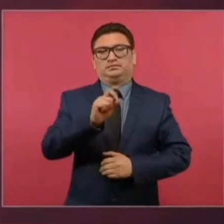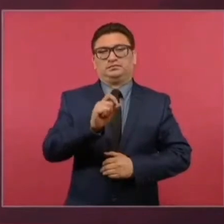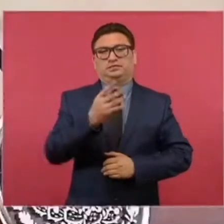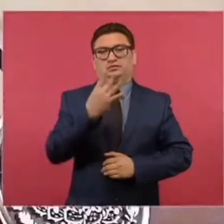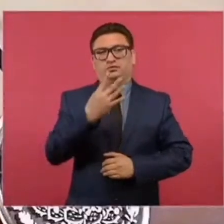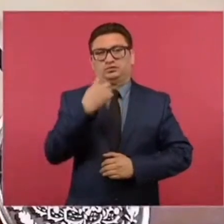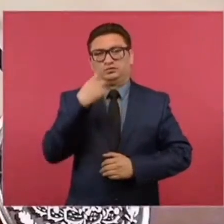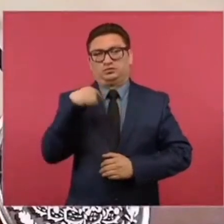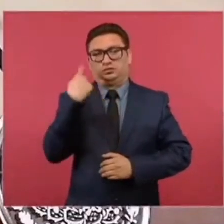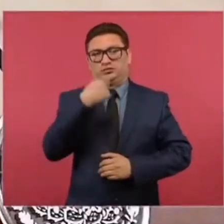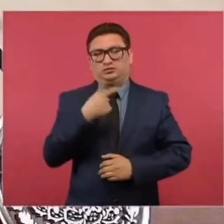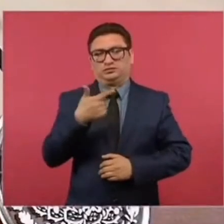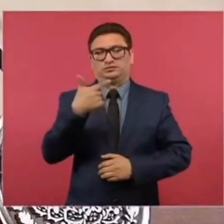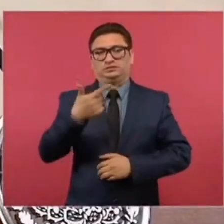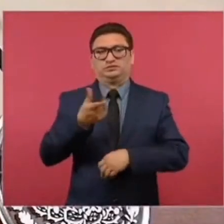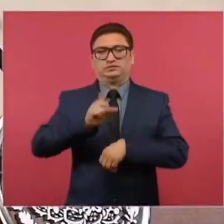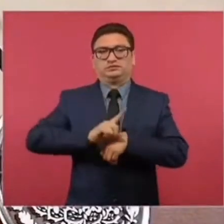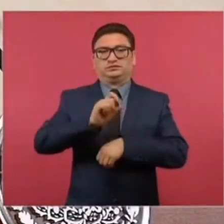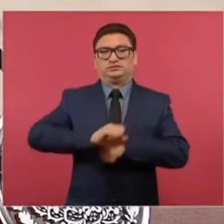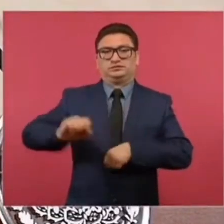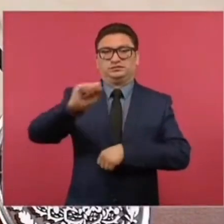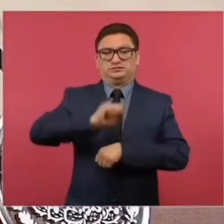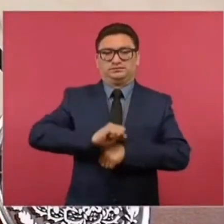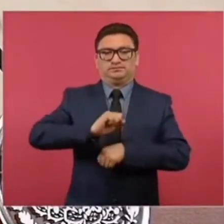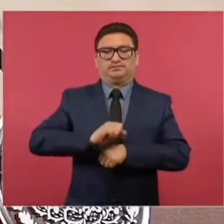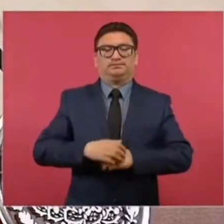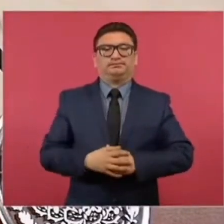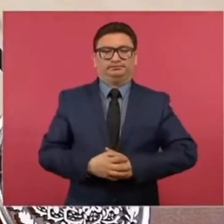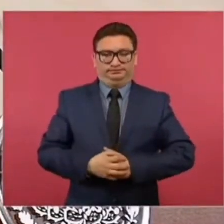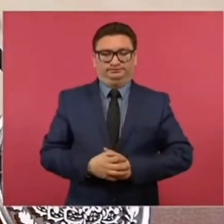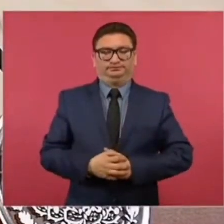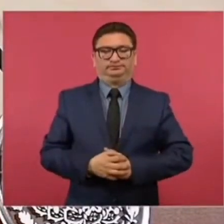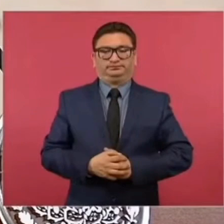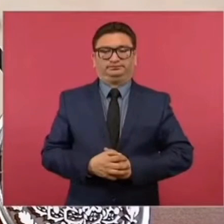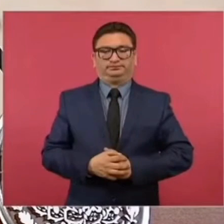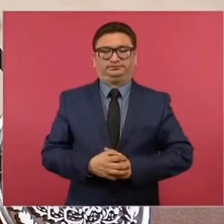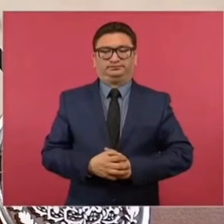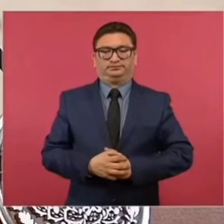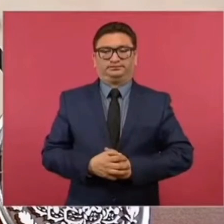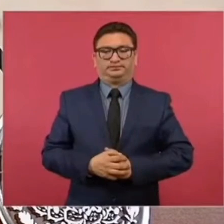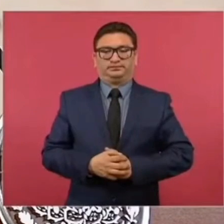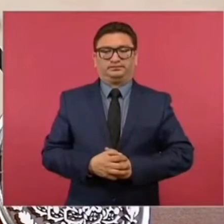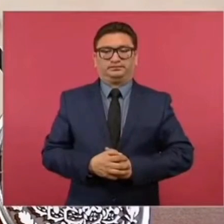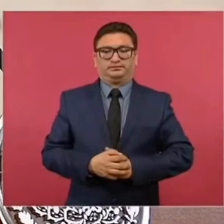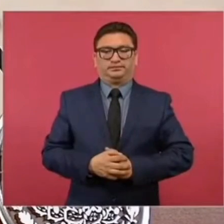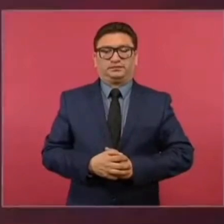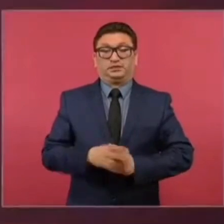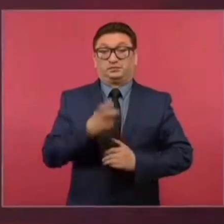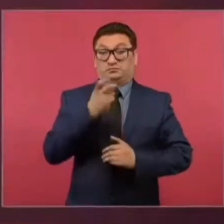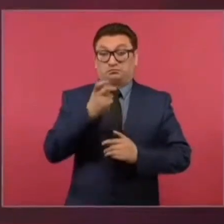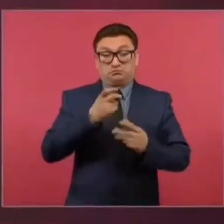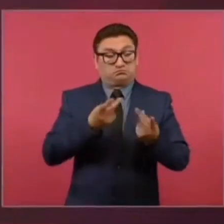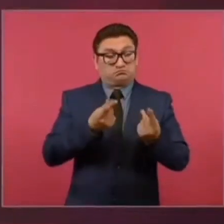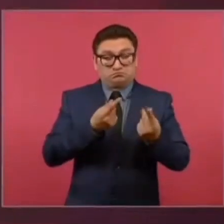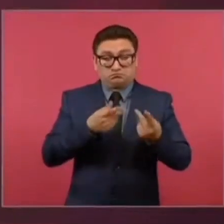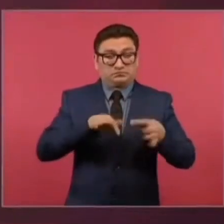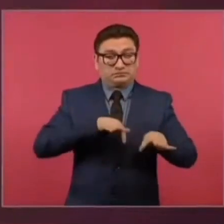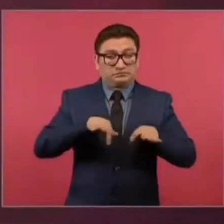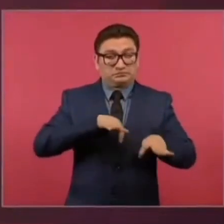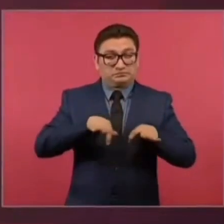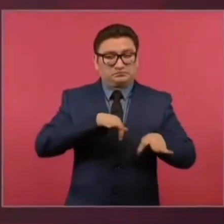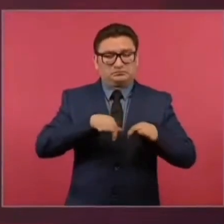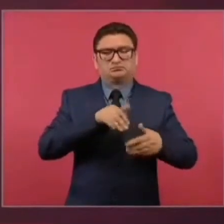24/7, 24 horas y los 7 días de la semana. Con eso